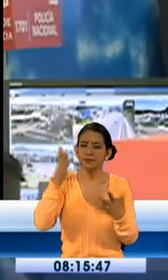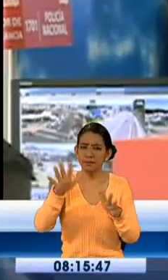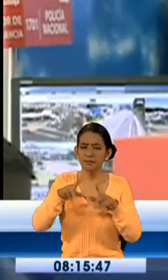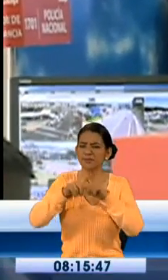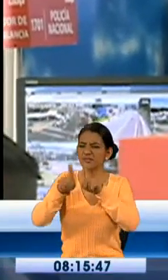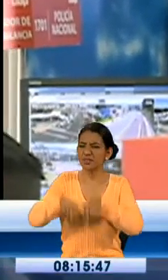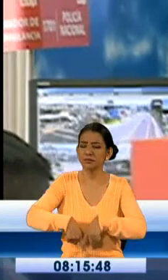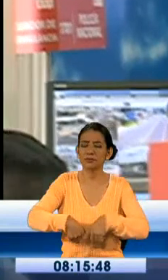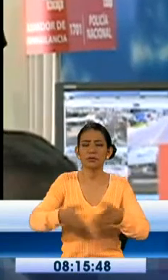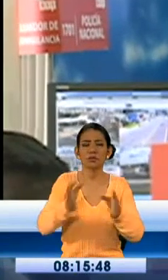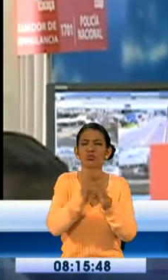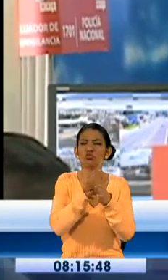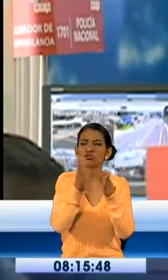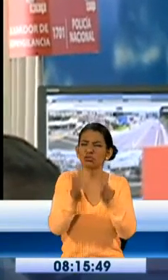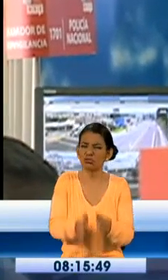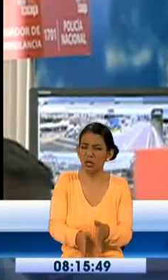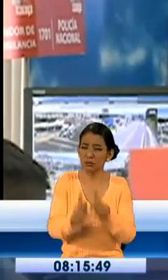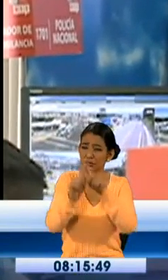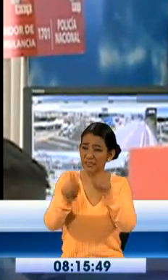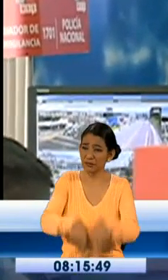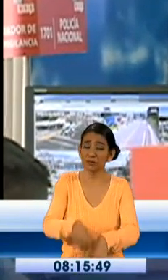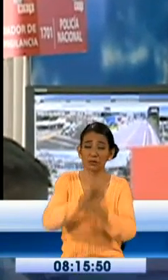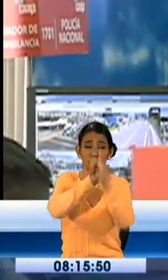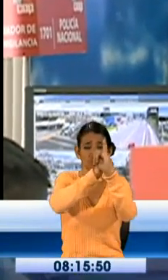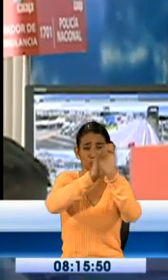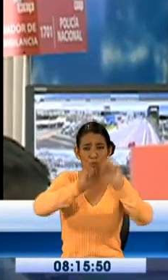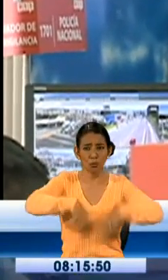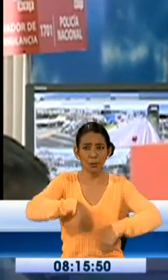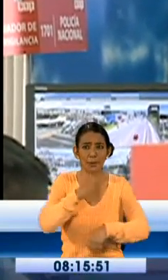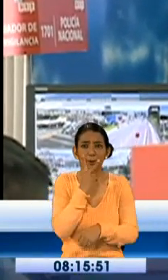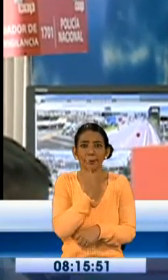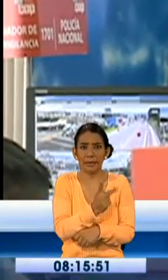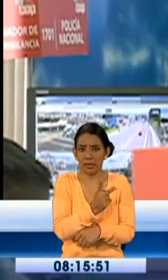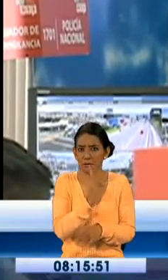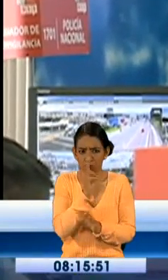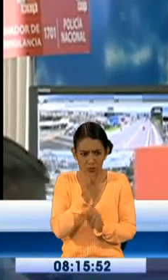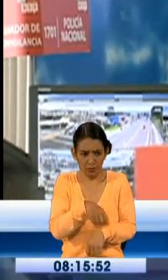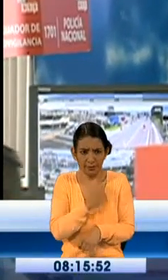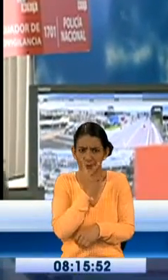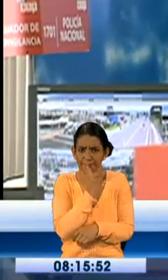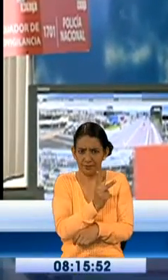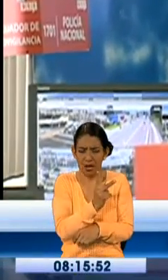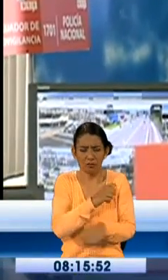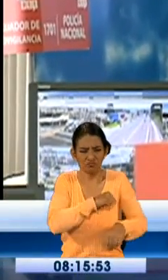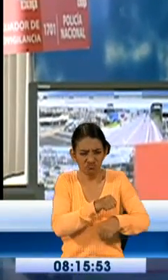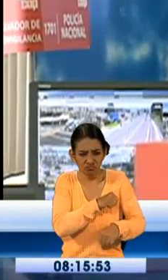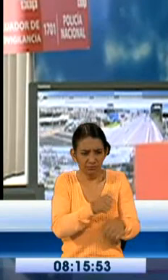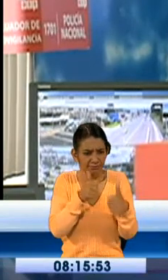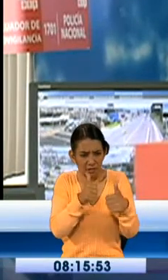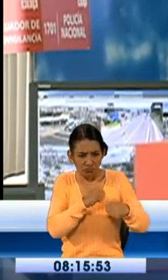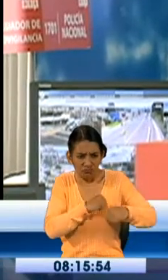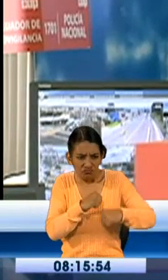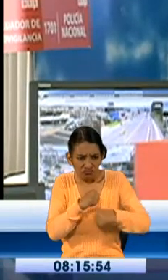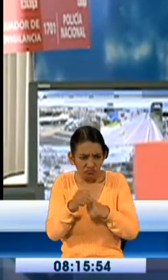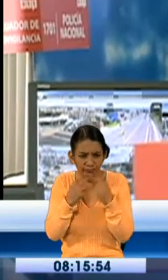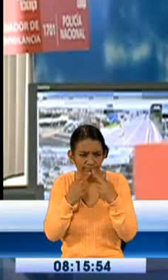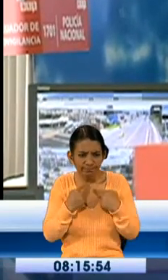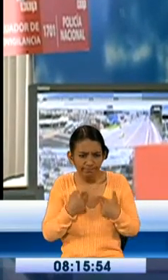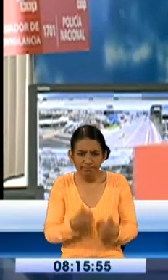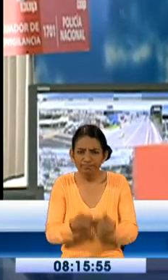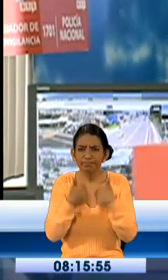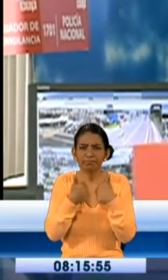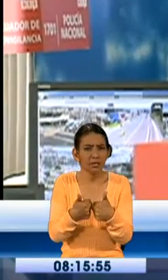funcionarios de las otras instancias podrán apreciar con mucha mejor agilidad,